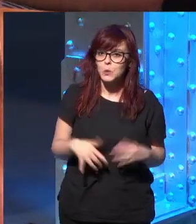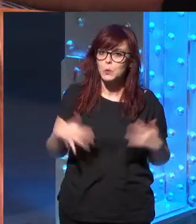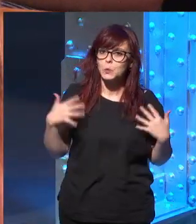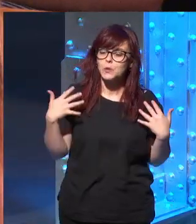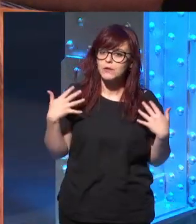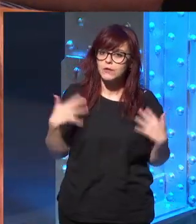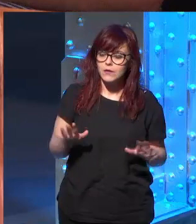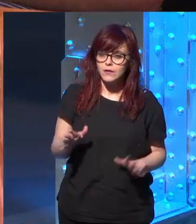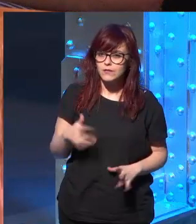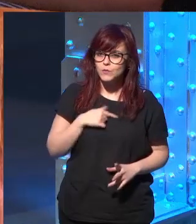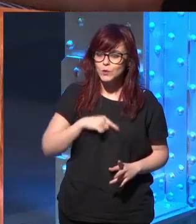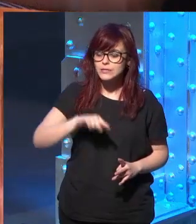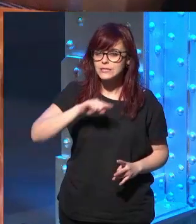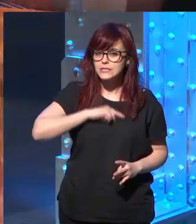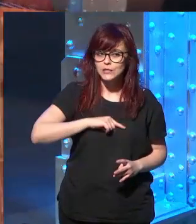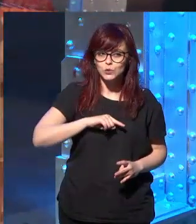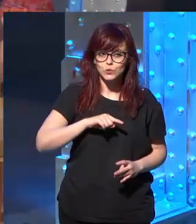Yo siento que...